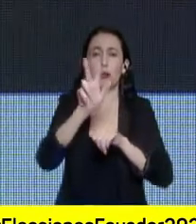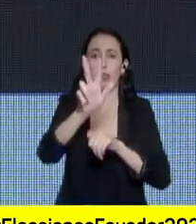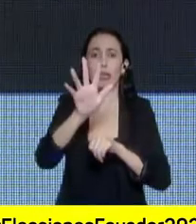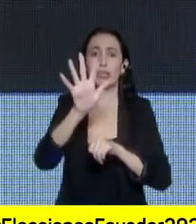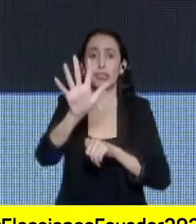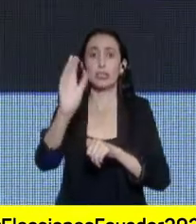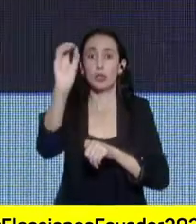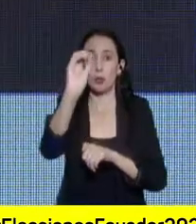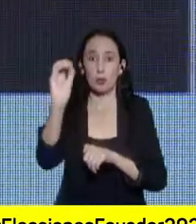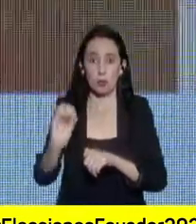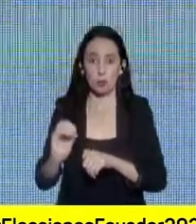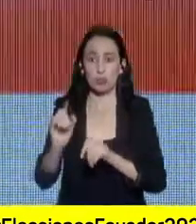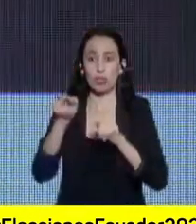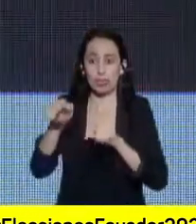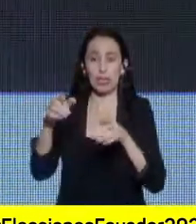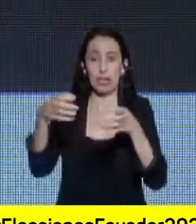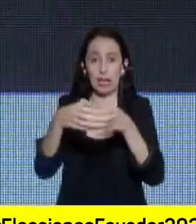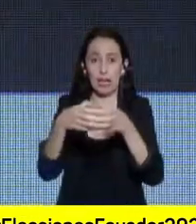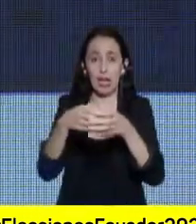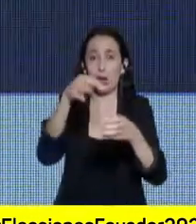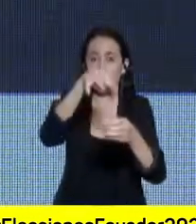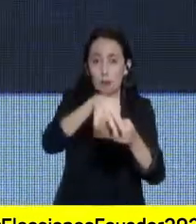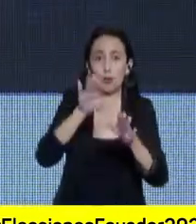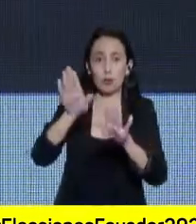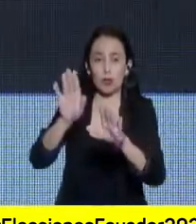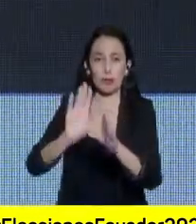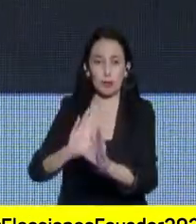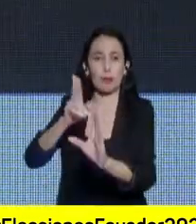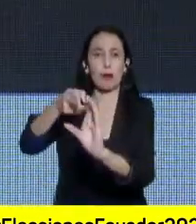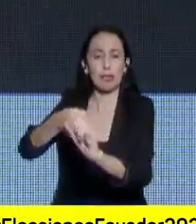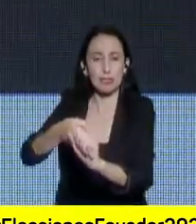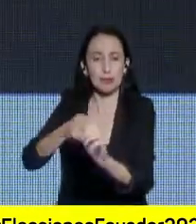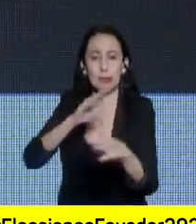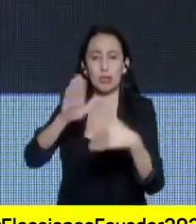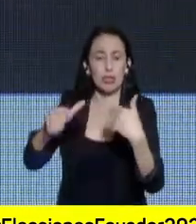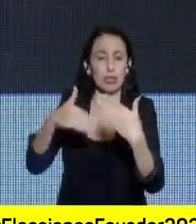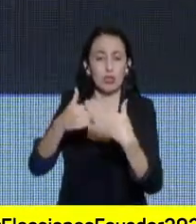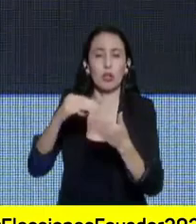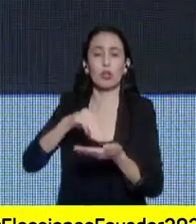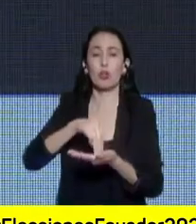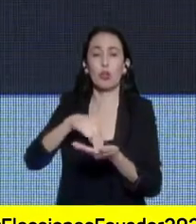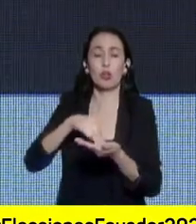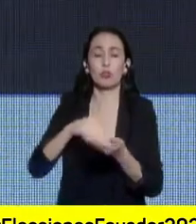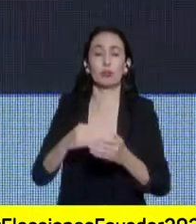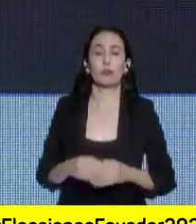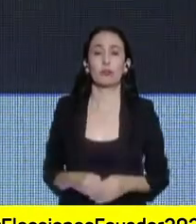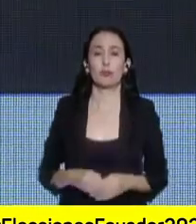71.35% en las juntas receptoras del voto a escala nacional.